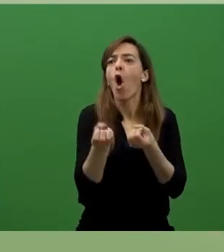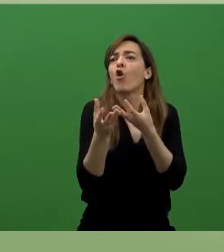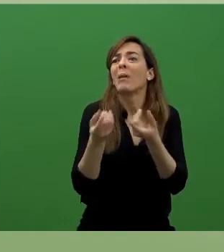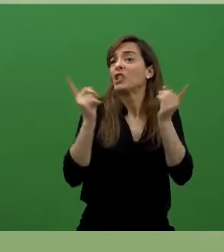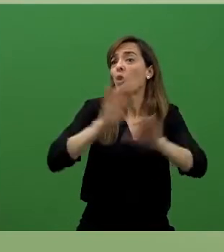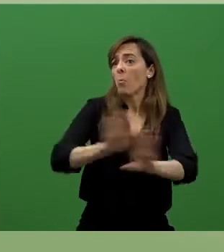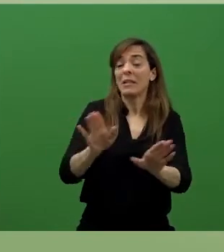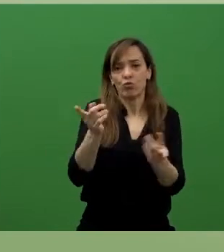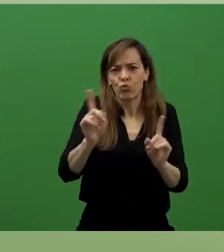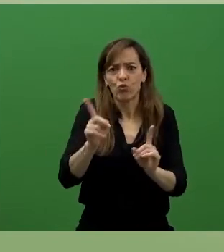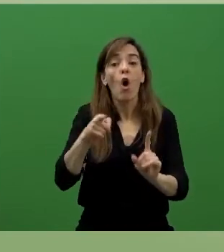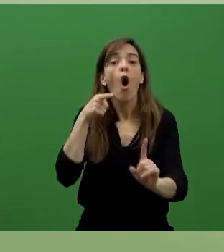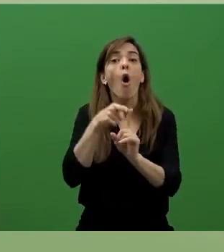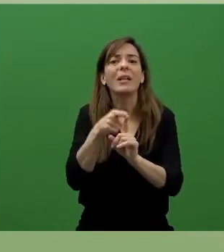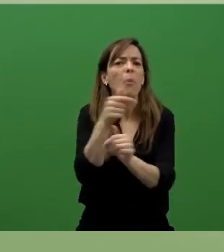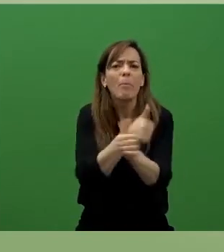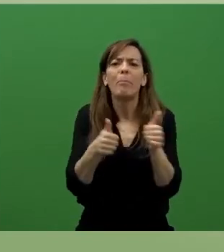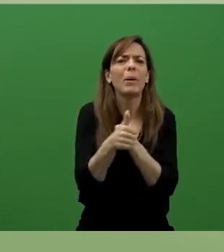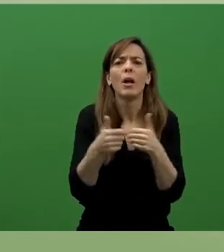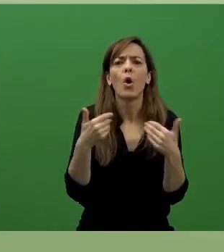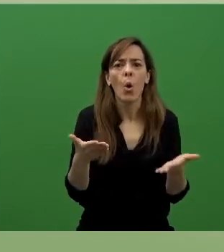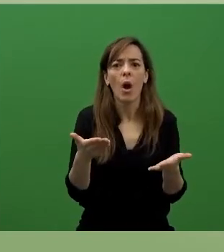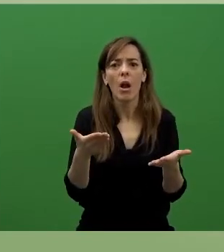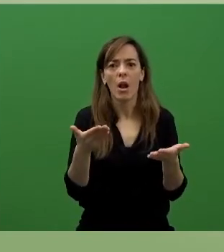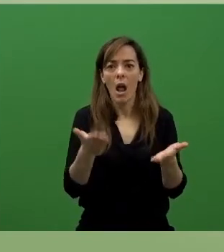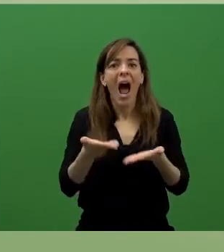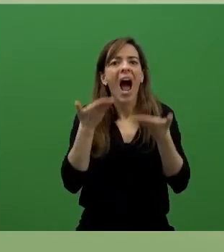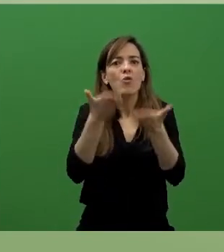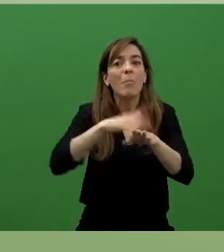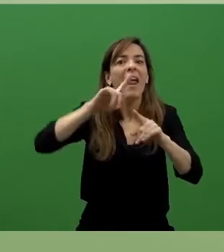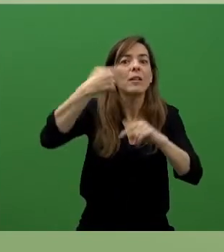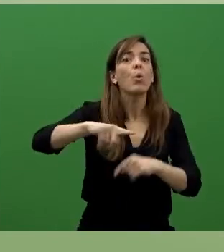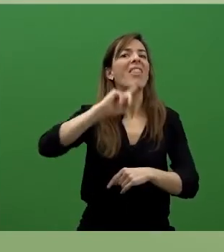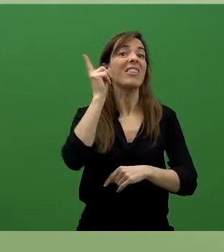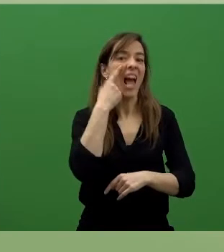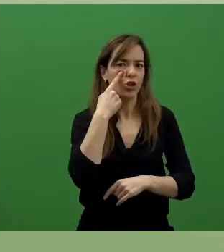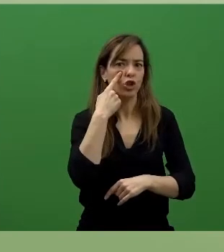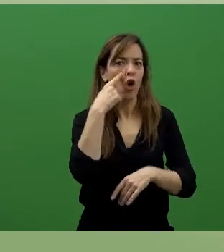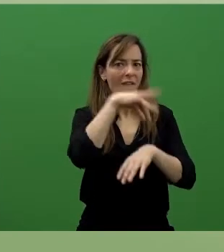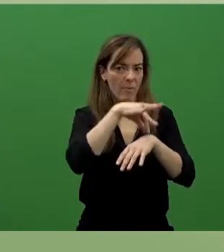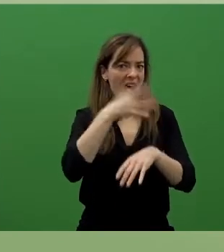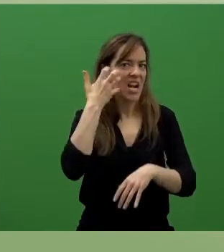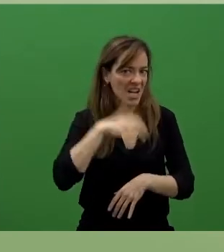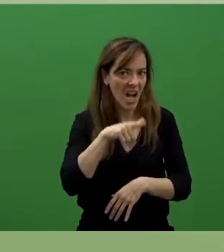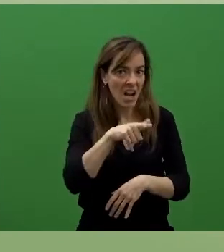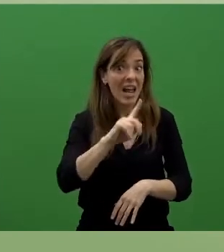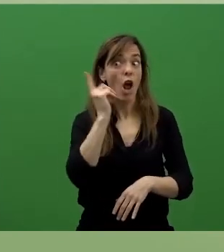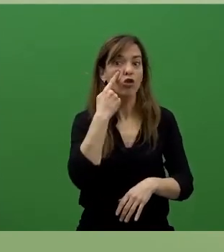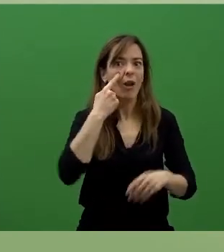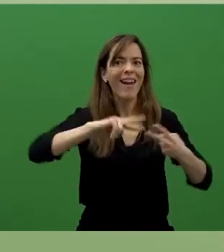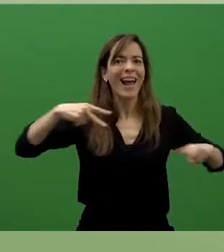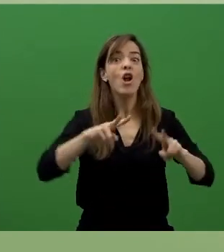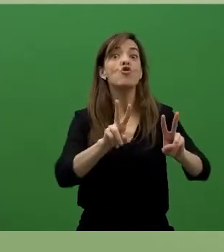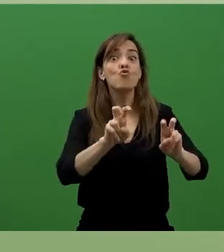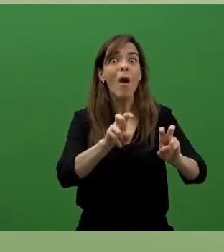caso, el objetivo prioritario o primario es ayudar en el diagnóstico de estos pacientes y encontrar nuevos genes